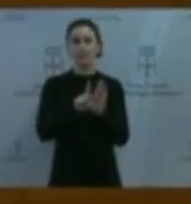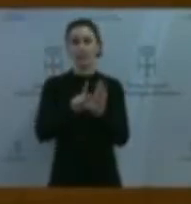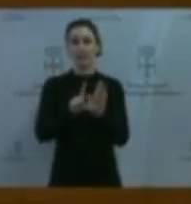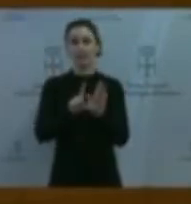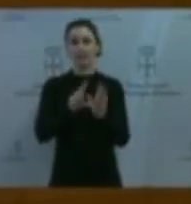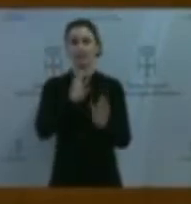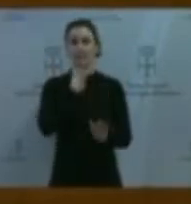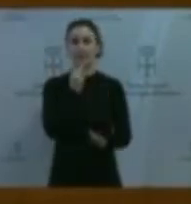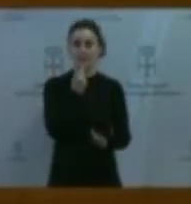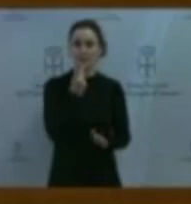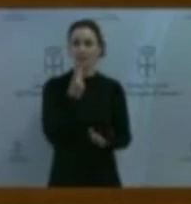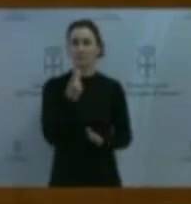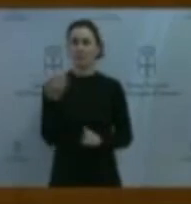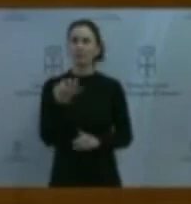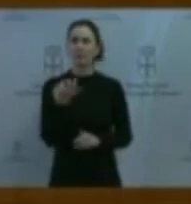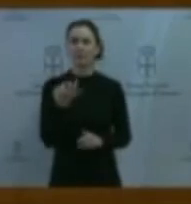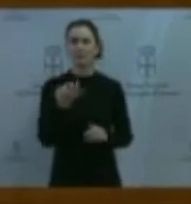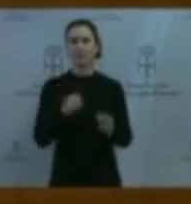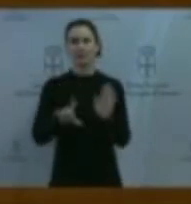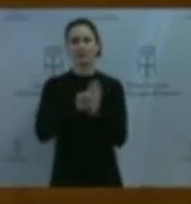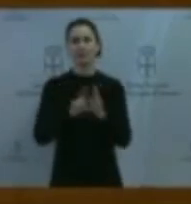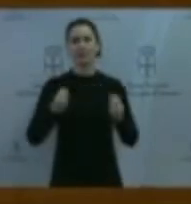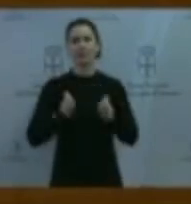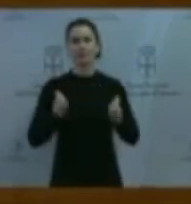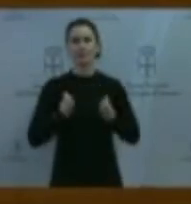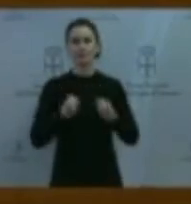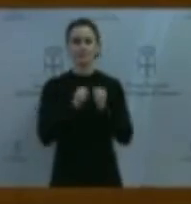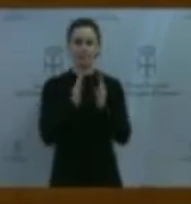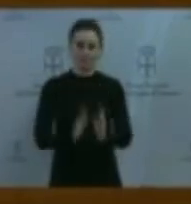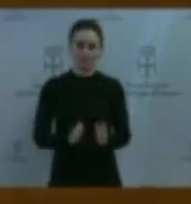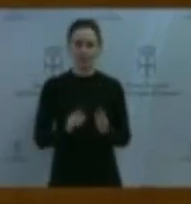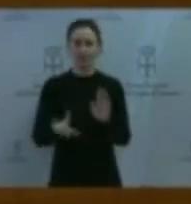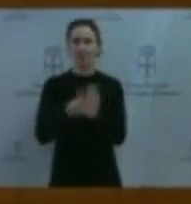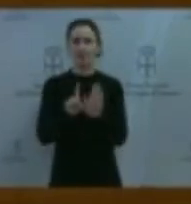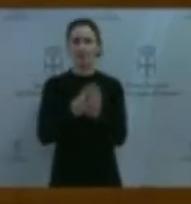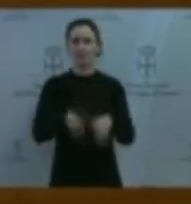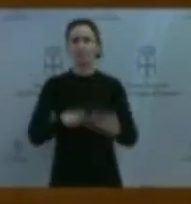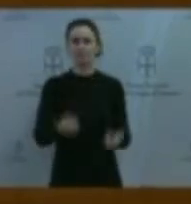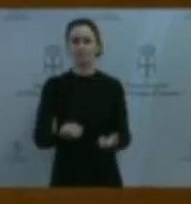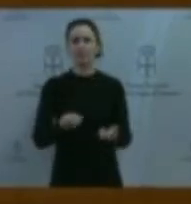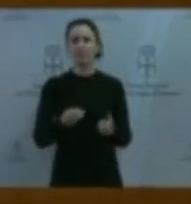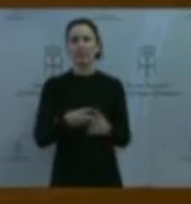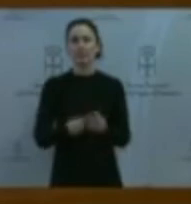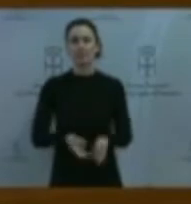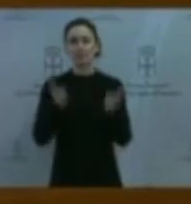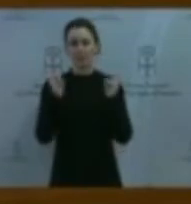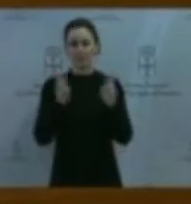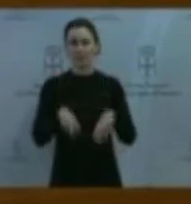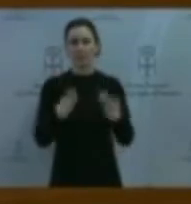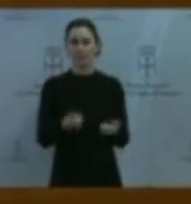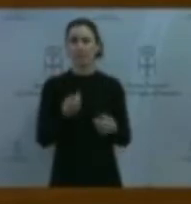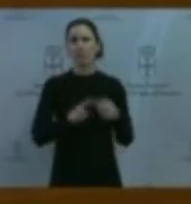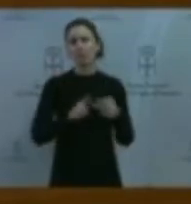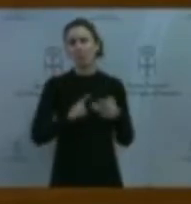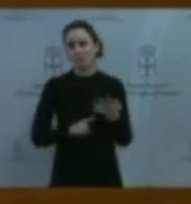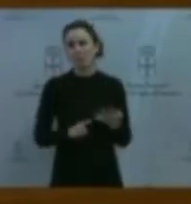vivienda, necesitamos medidas en materia de leyes de regeneración democrática, participación, reforma de las ILP, consulta ciudadana, reforma de la ley electoral. Son cosas que